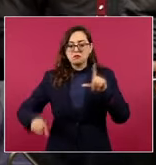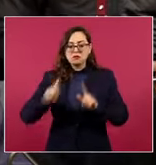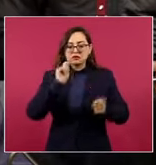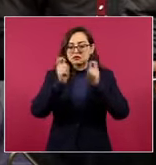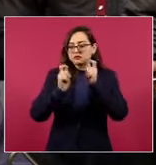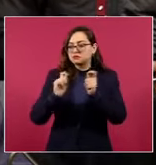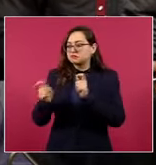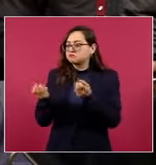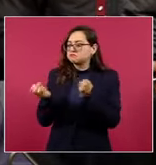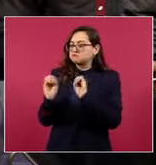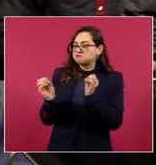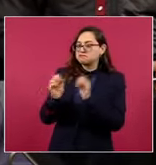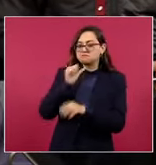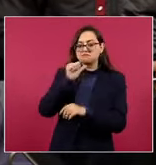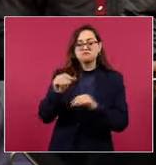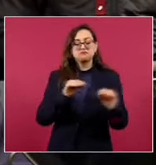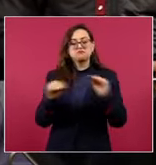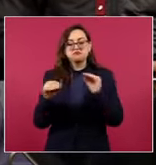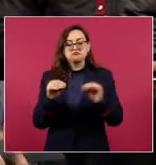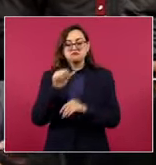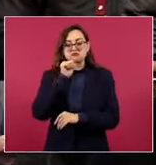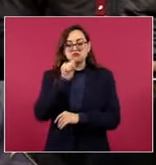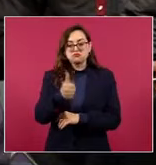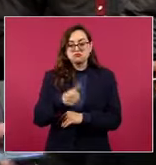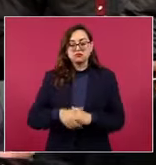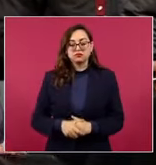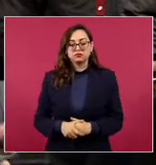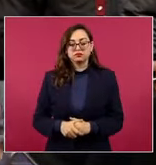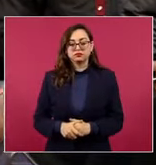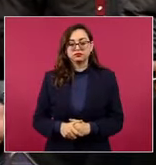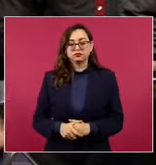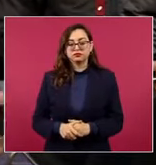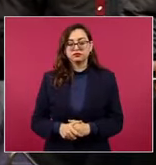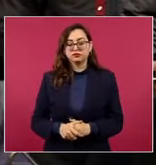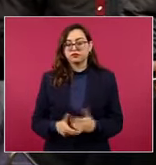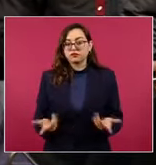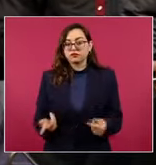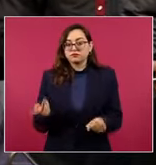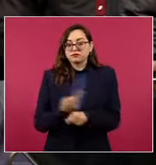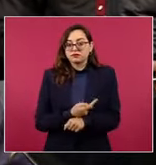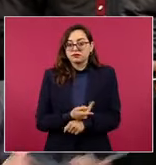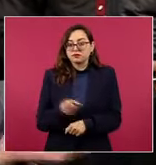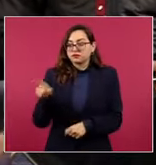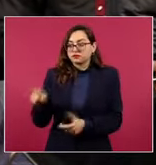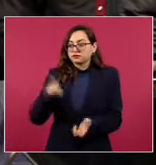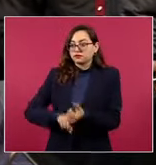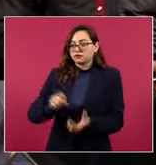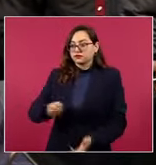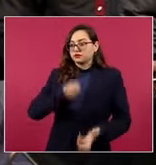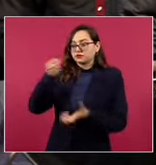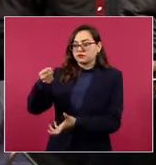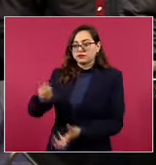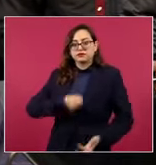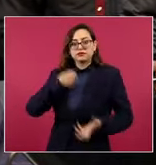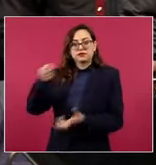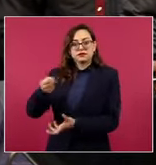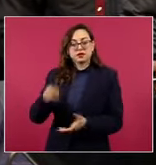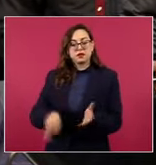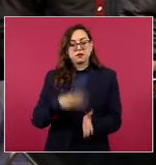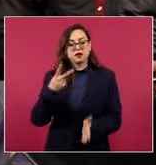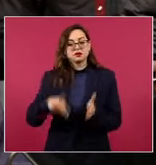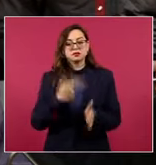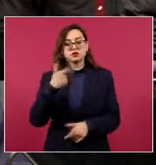Preguntarle si usted haría un análisis respecto a estos recursos que se destinaron durante los 12 años que el presidente